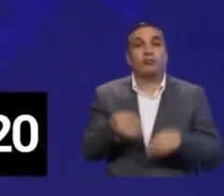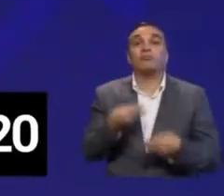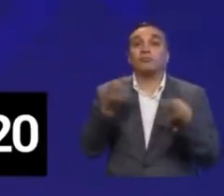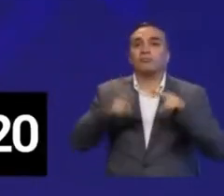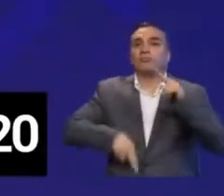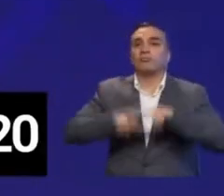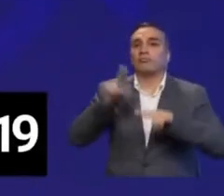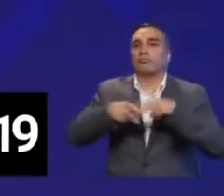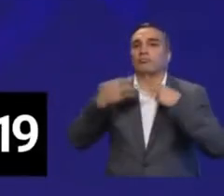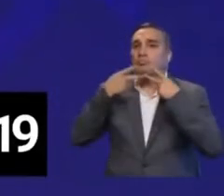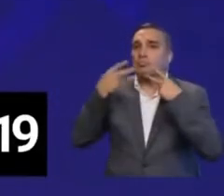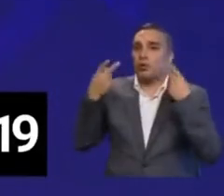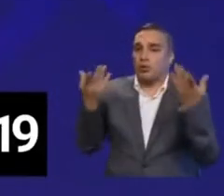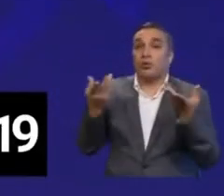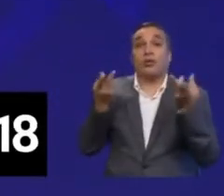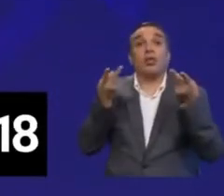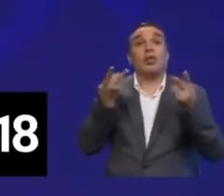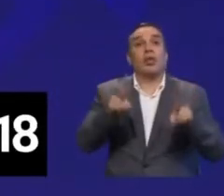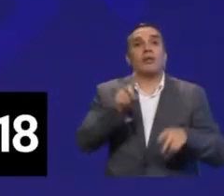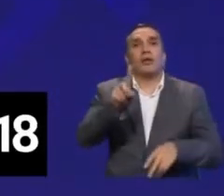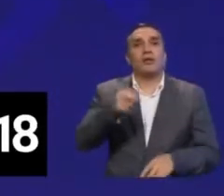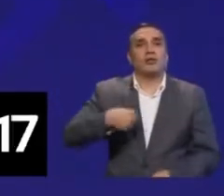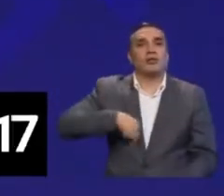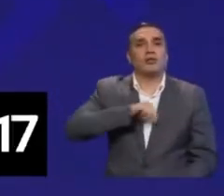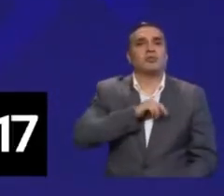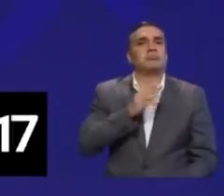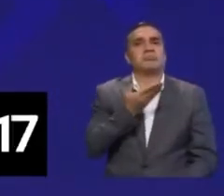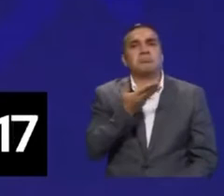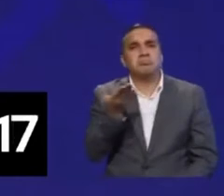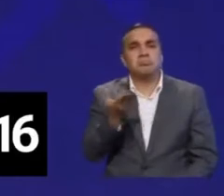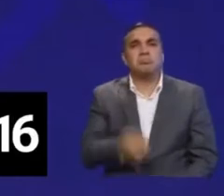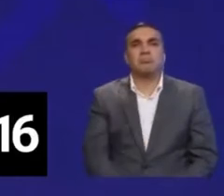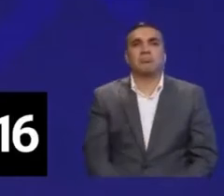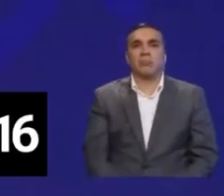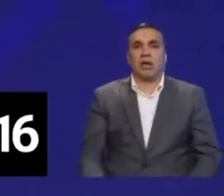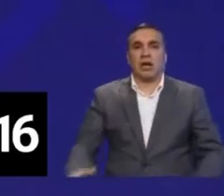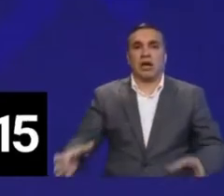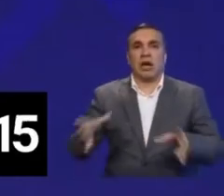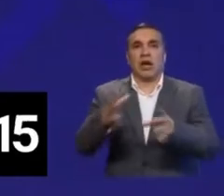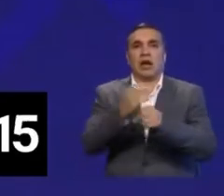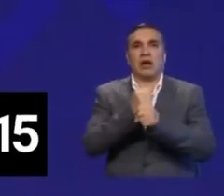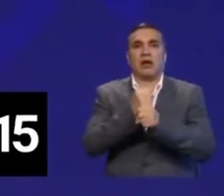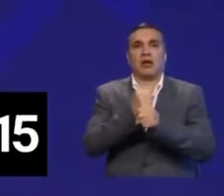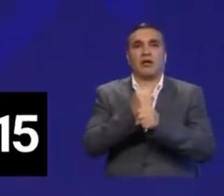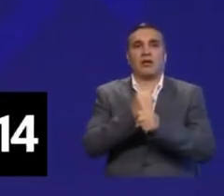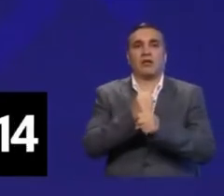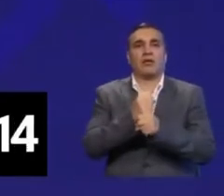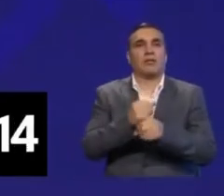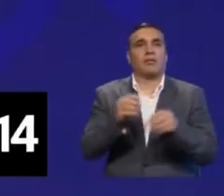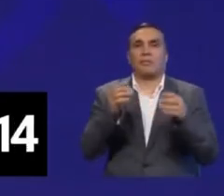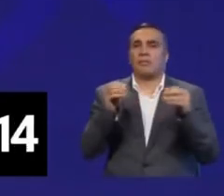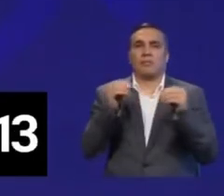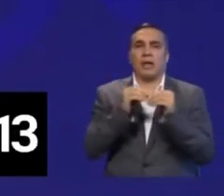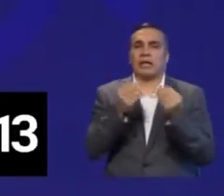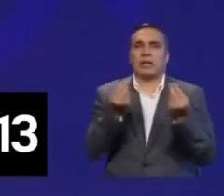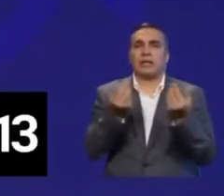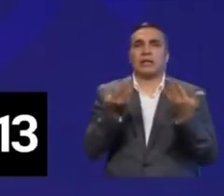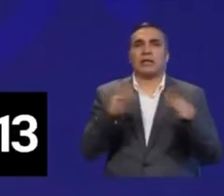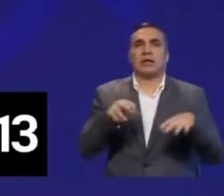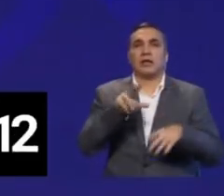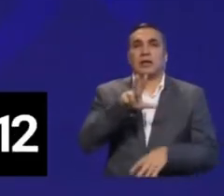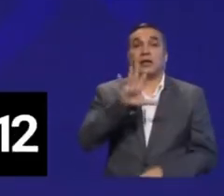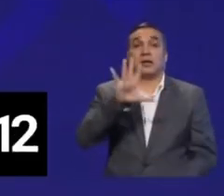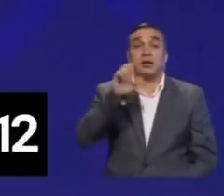construcción de obras públicas. Igualmente, vamos a recuperar lo más que se pueda de los